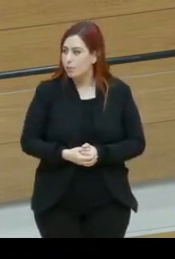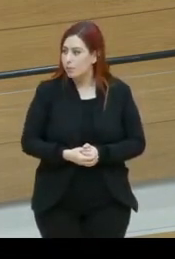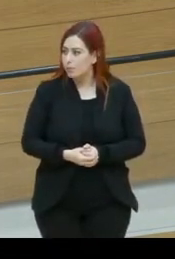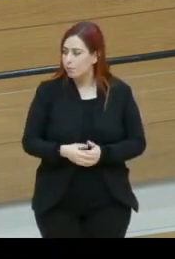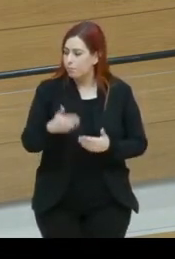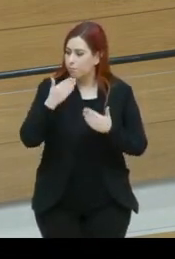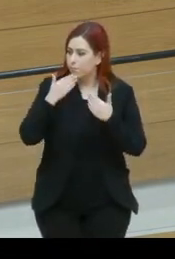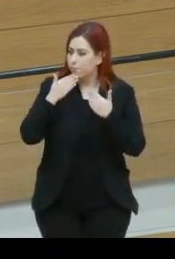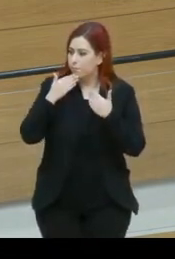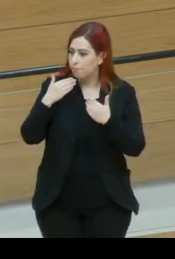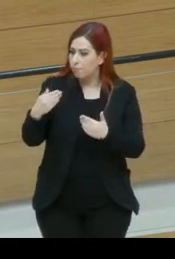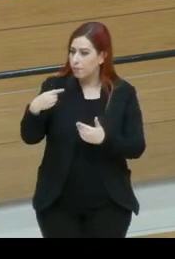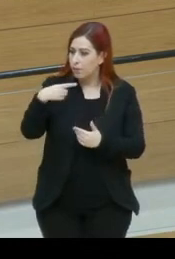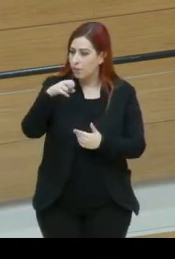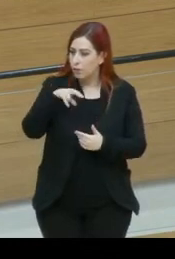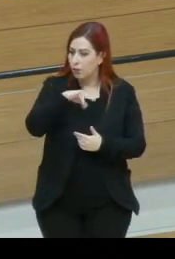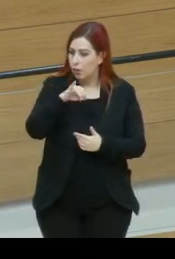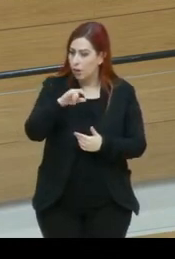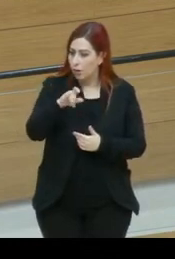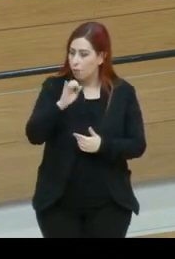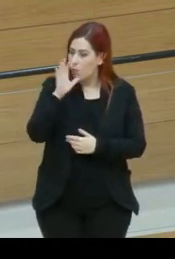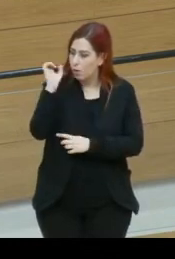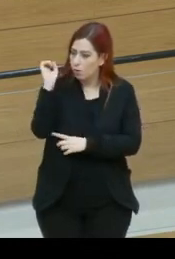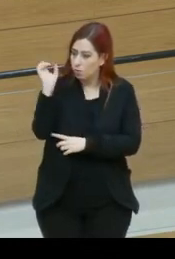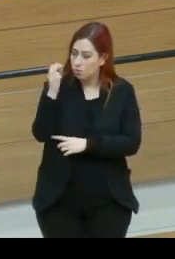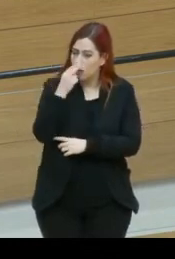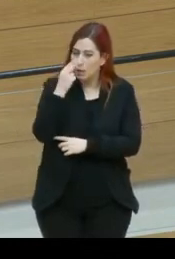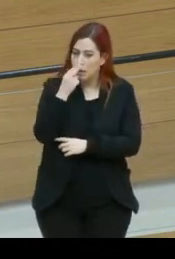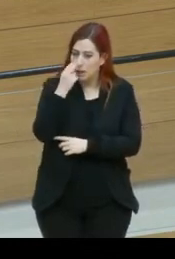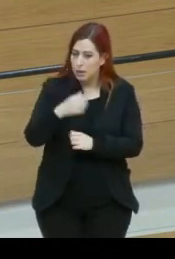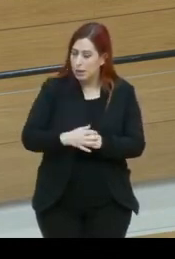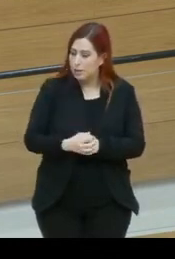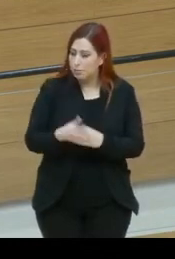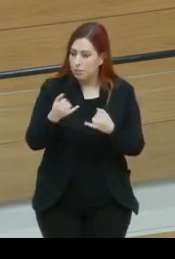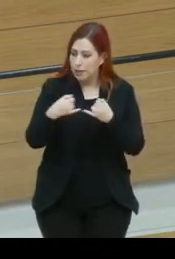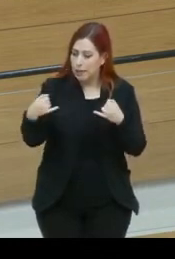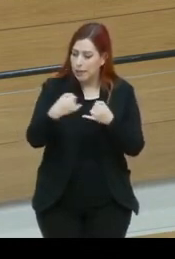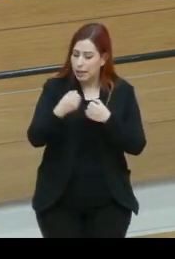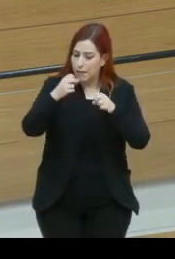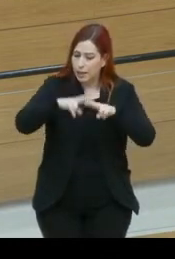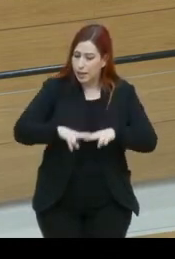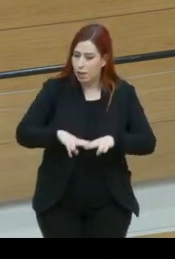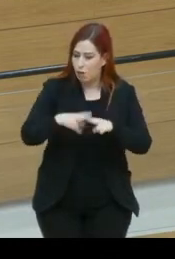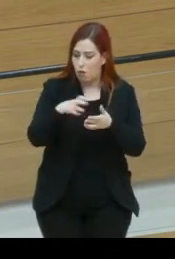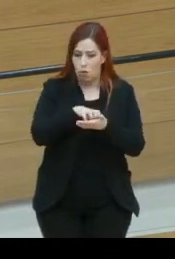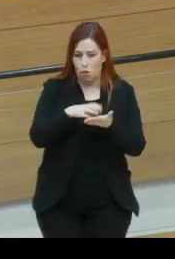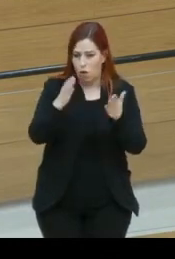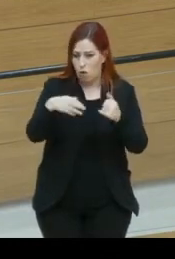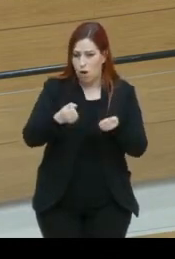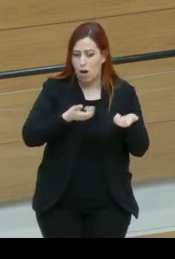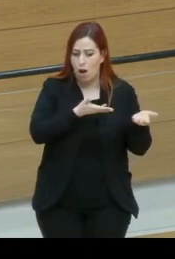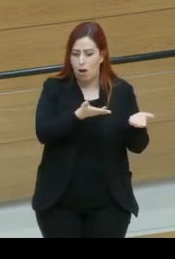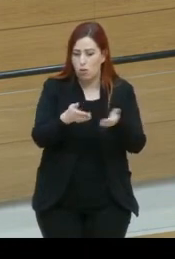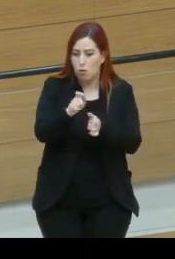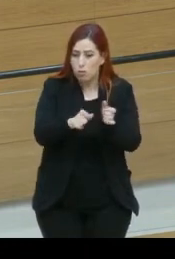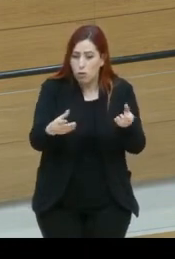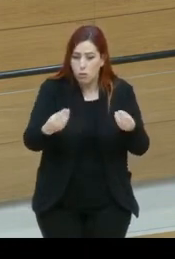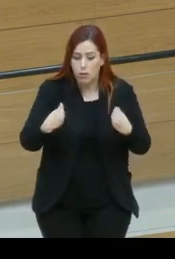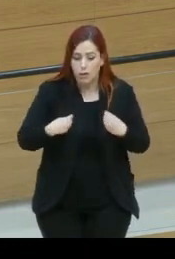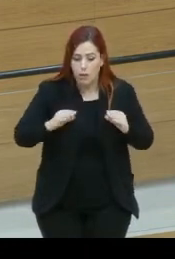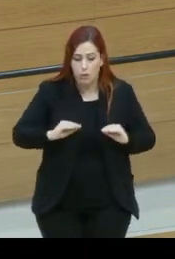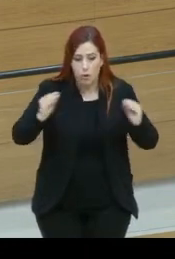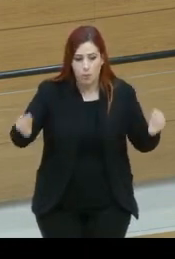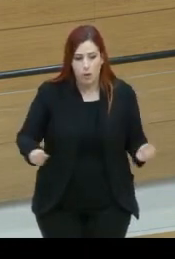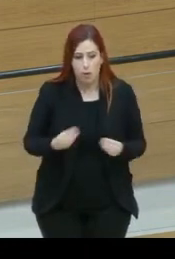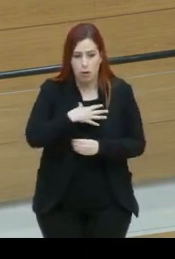Muchas gracias, Gonzalo, por una charla tan interesante y en una línea de investigación que sin duda puede ayudar a muchas personas a mejorar su